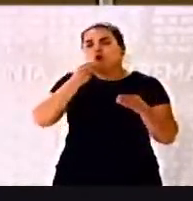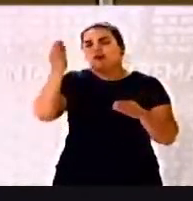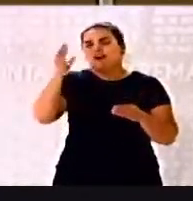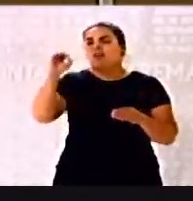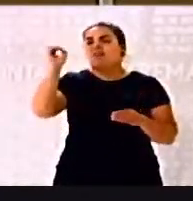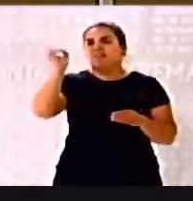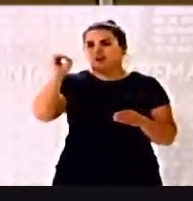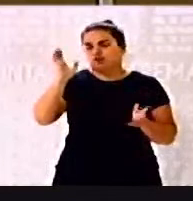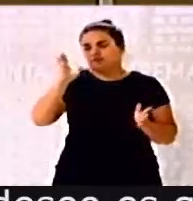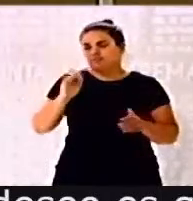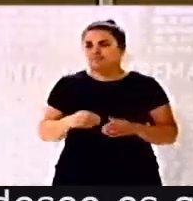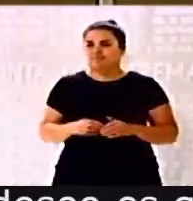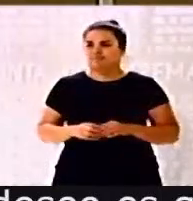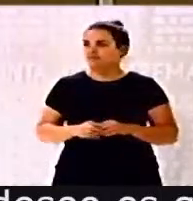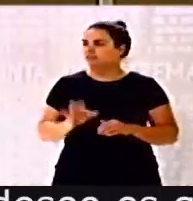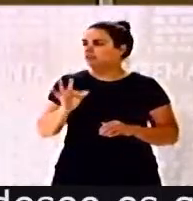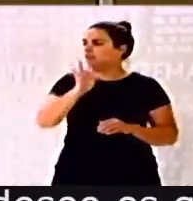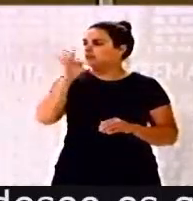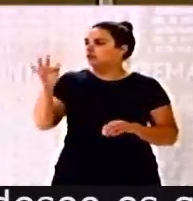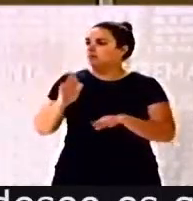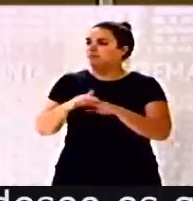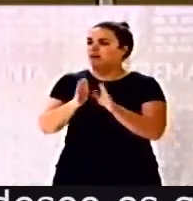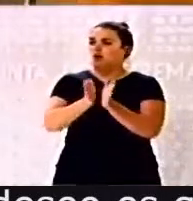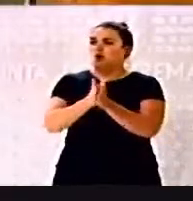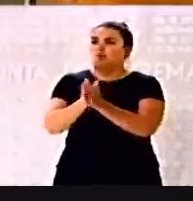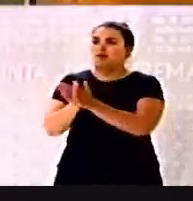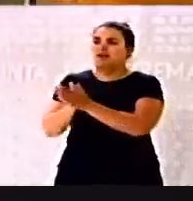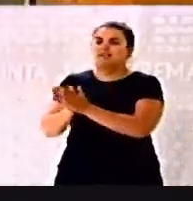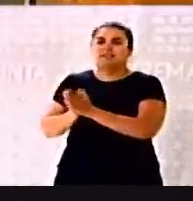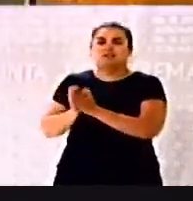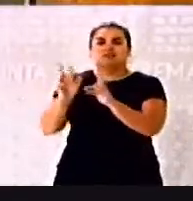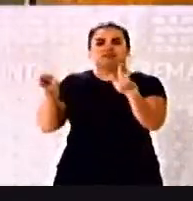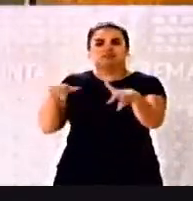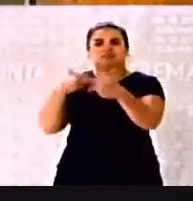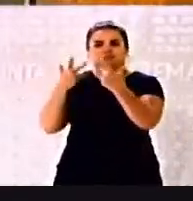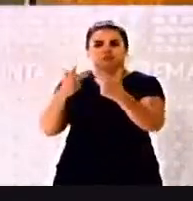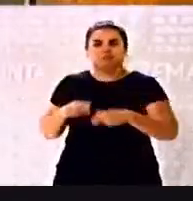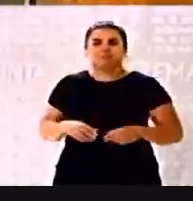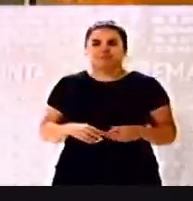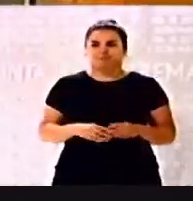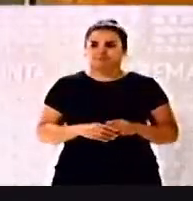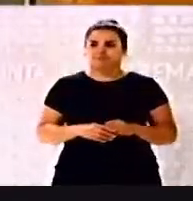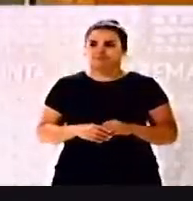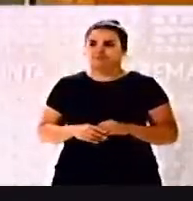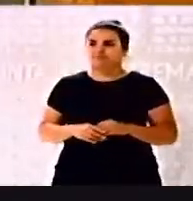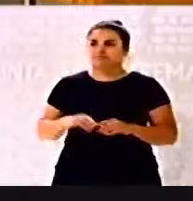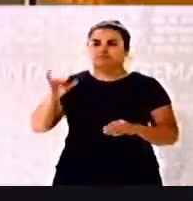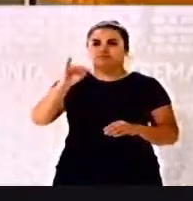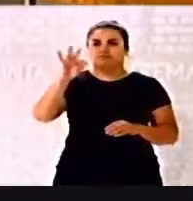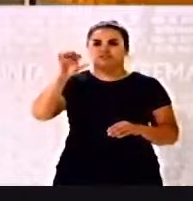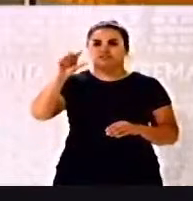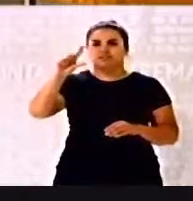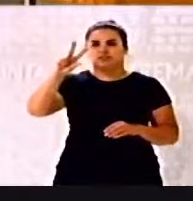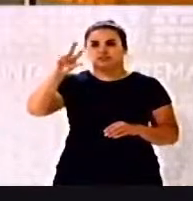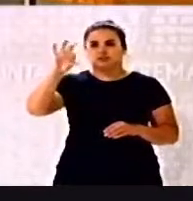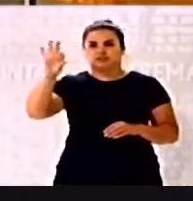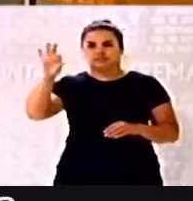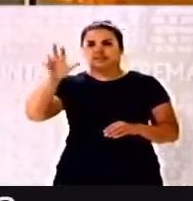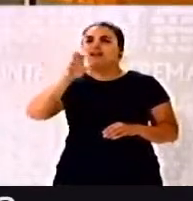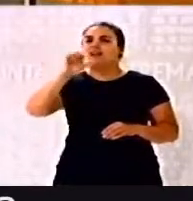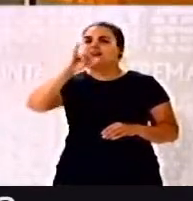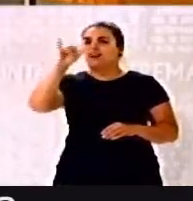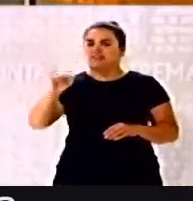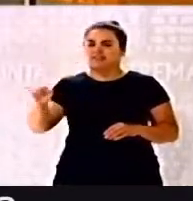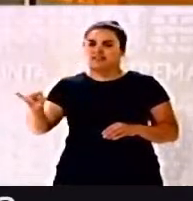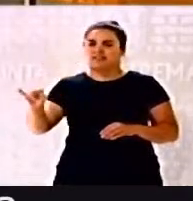lógicamente. Turno ahora para los compañeros que están por videoconferencia. José Luis Hernández, de la cadena SER.